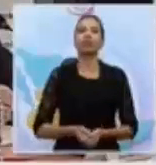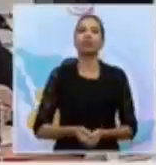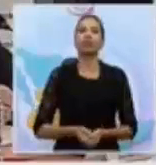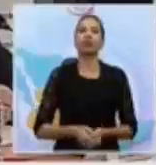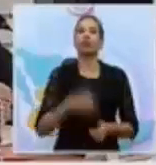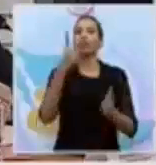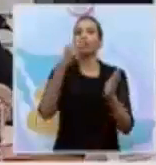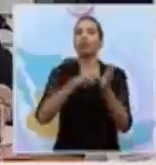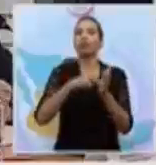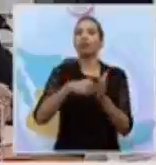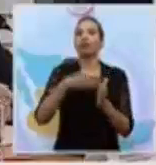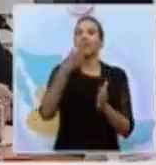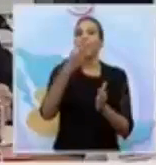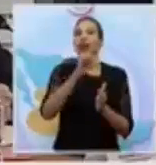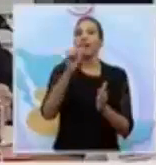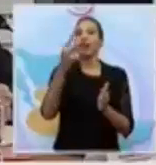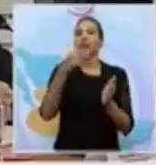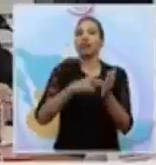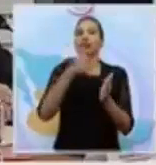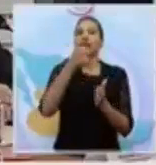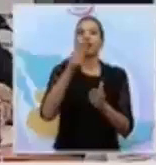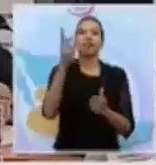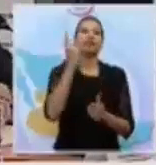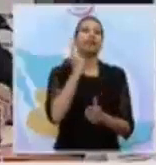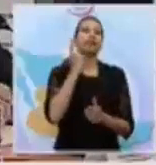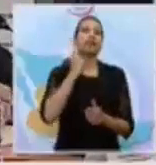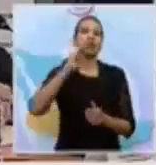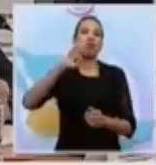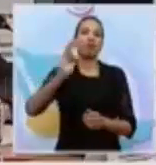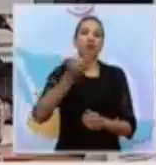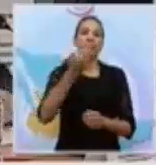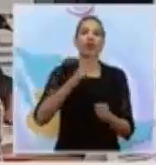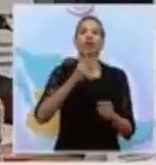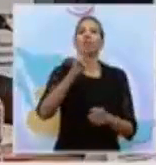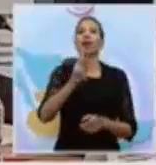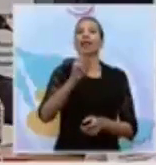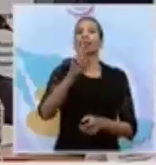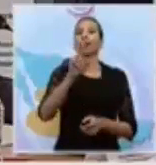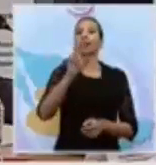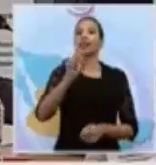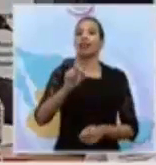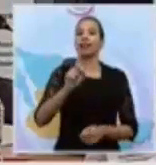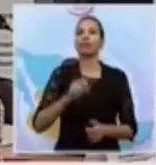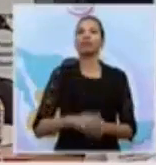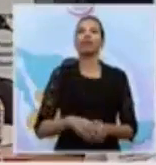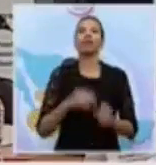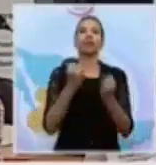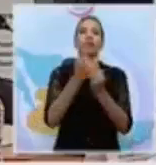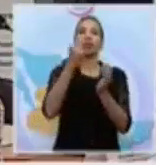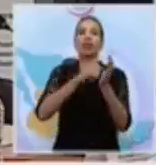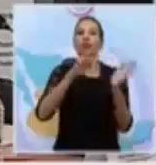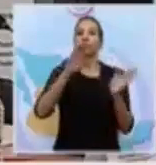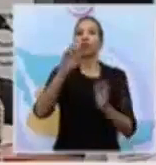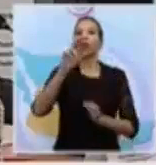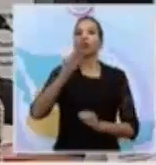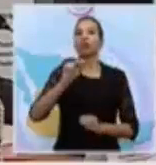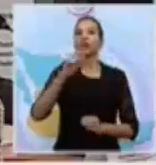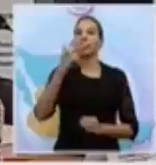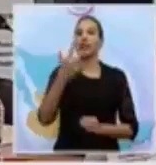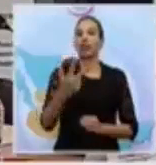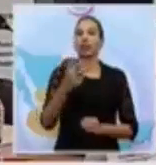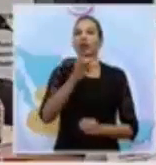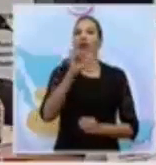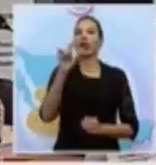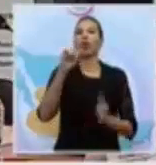Del 2003 al 2006 fue diputado federal por el PRD. Entre 1988